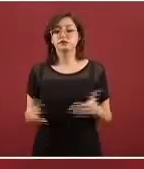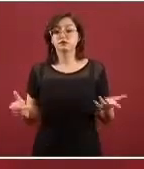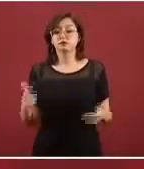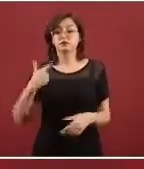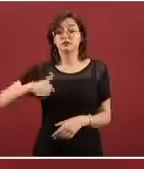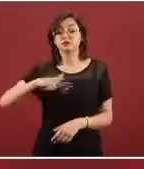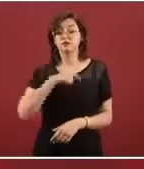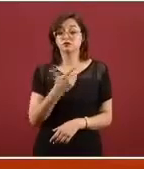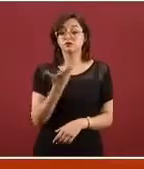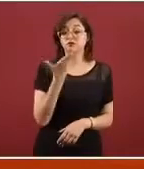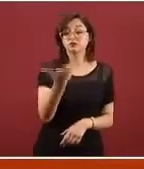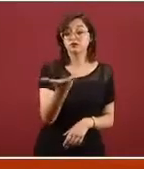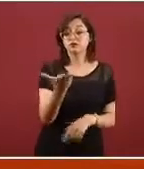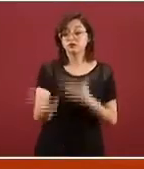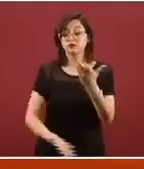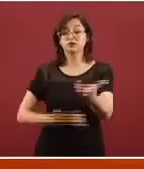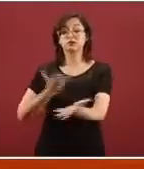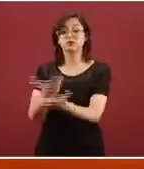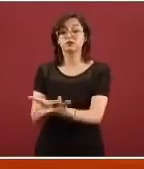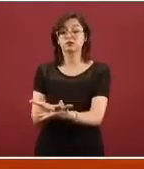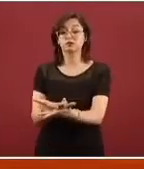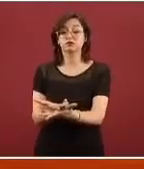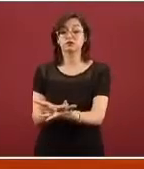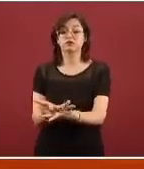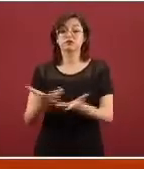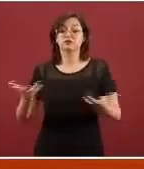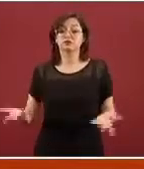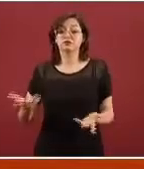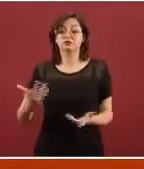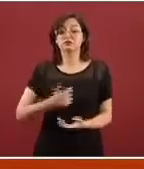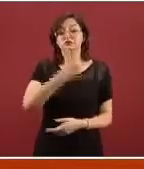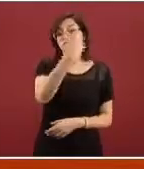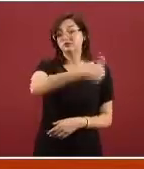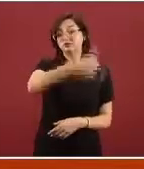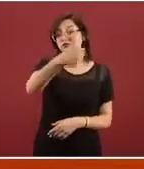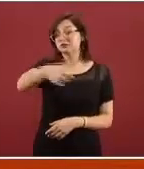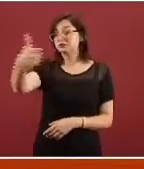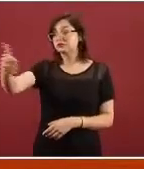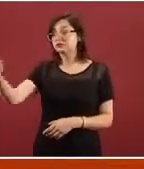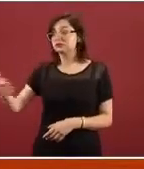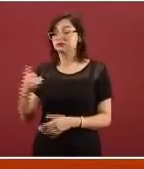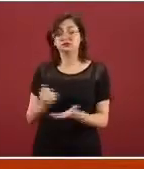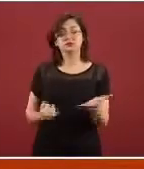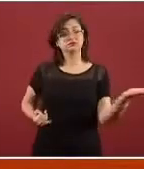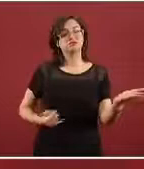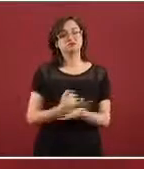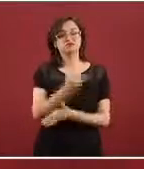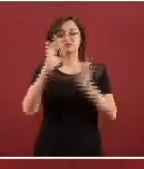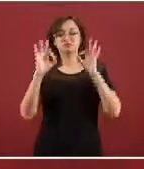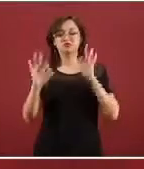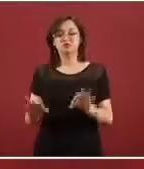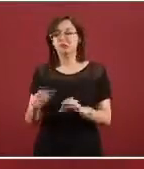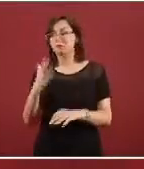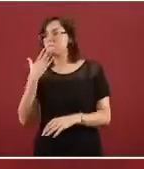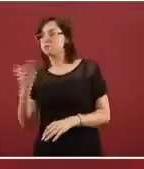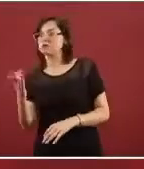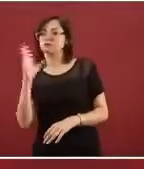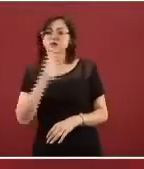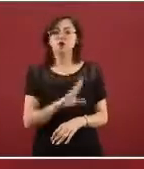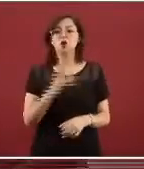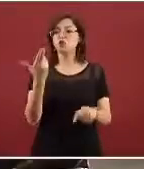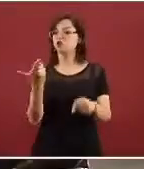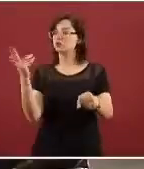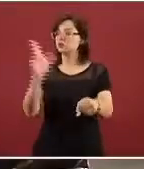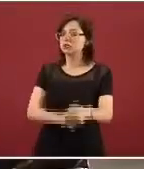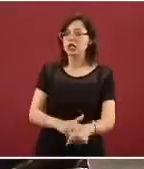solicita? ¿Qué se propone? Pues depende de cada uno de nosotros cómo nos va a ir. Ya están los hospitales, ya está el